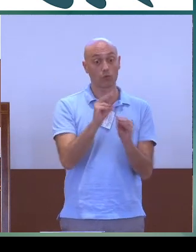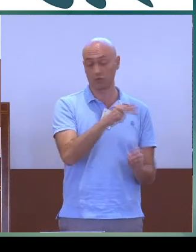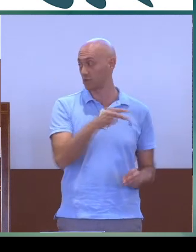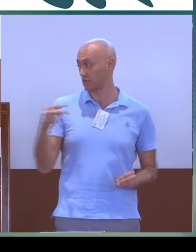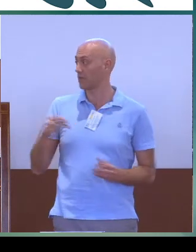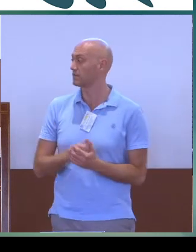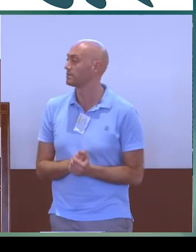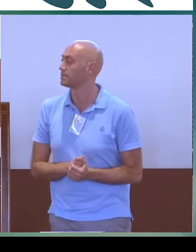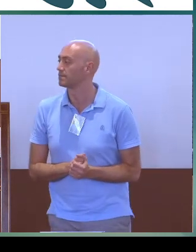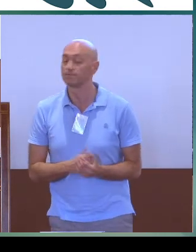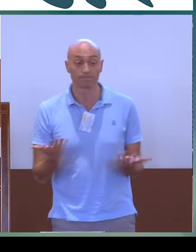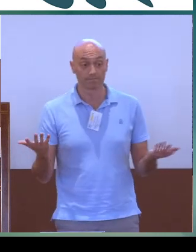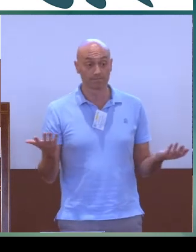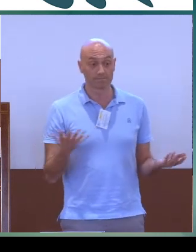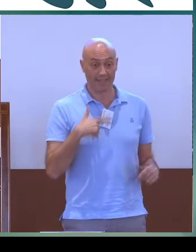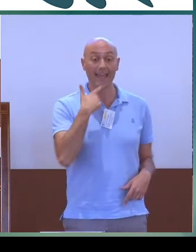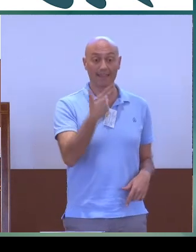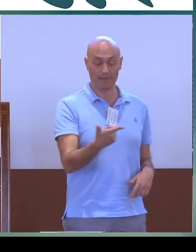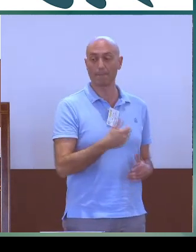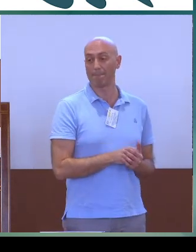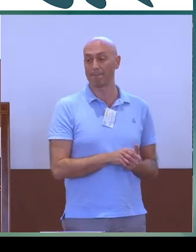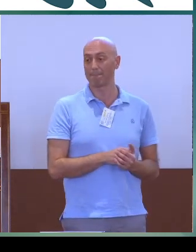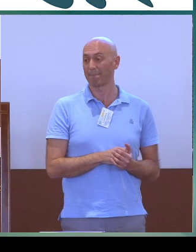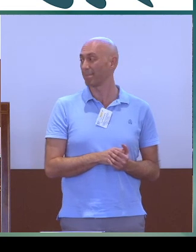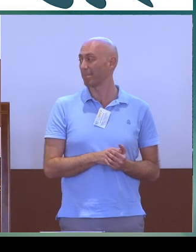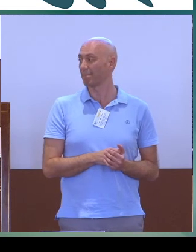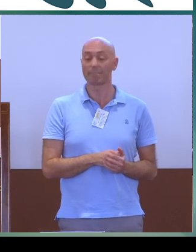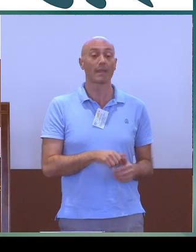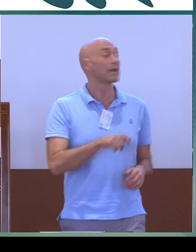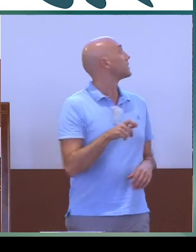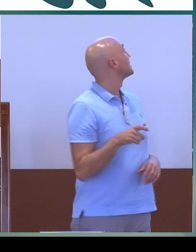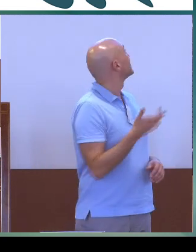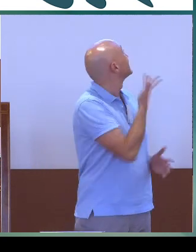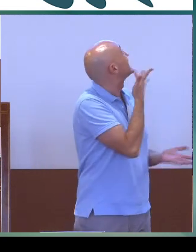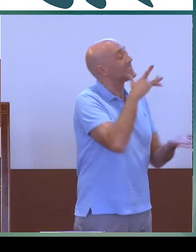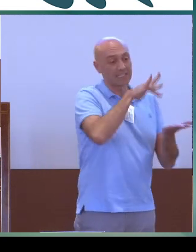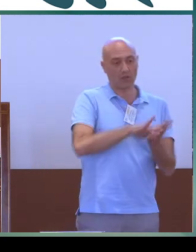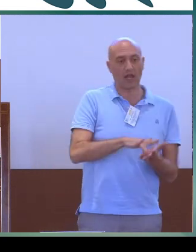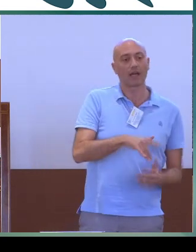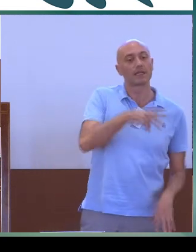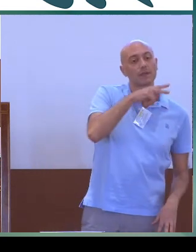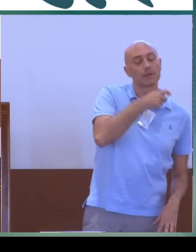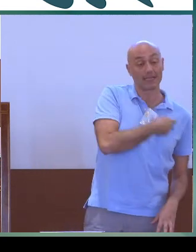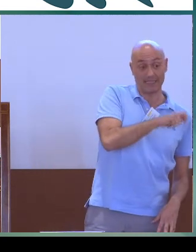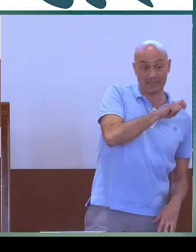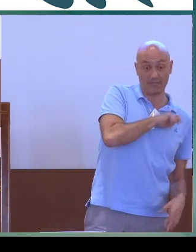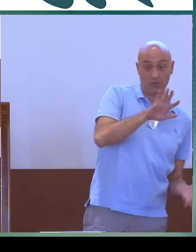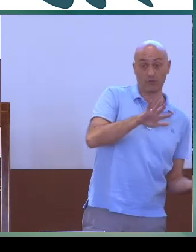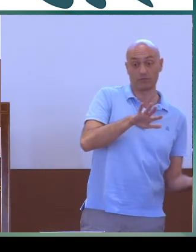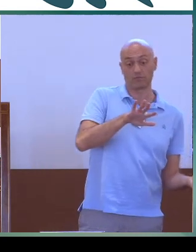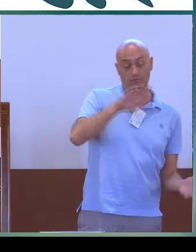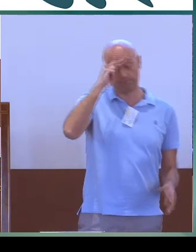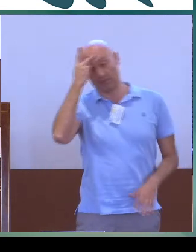Y dicho de otra forma, los participantes eran más rápidos y tenían más aciertos cuando tenían que cambiar de